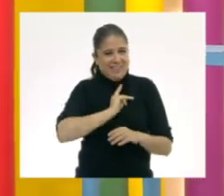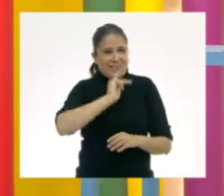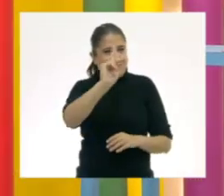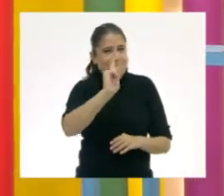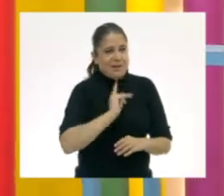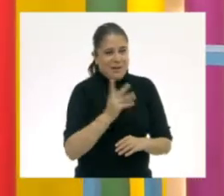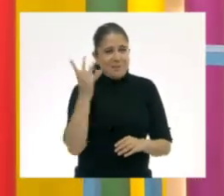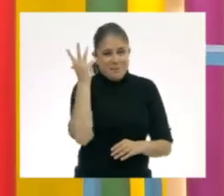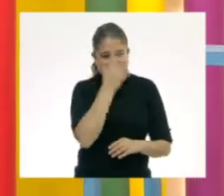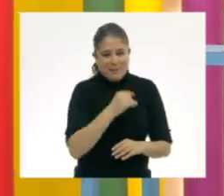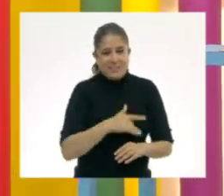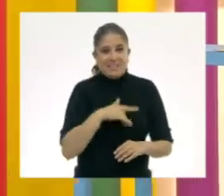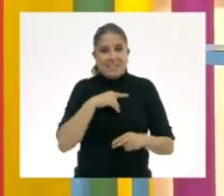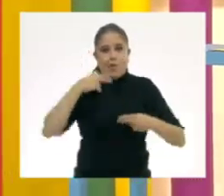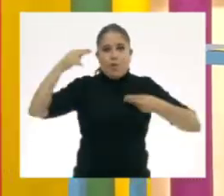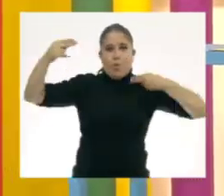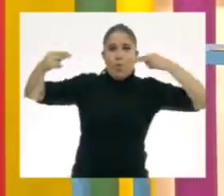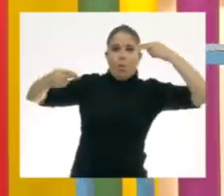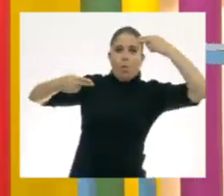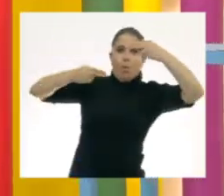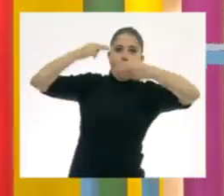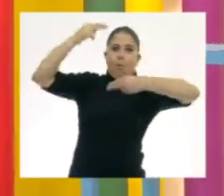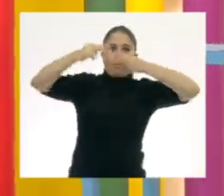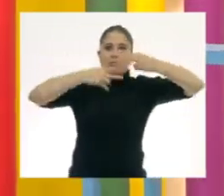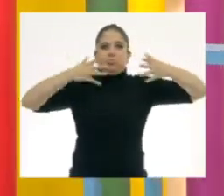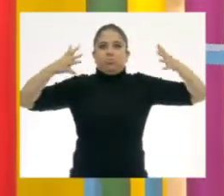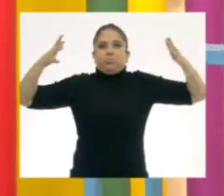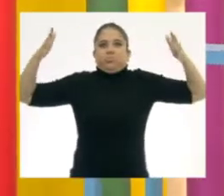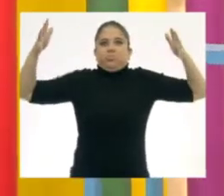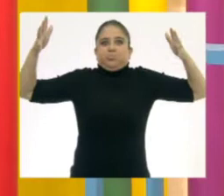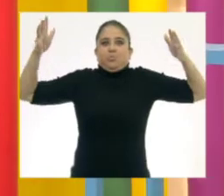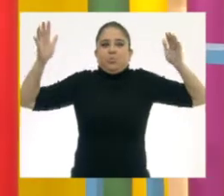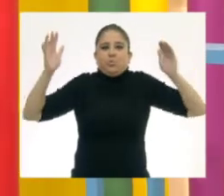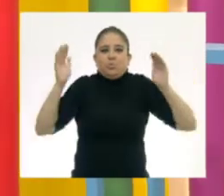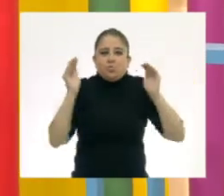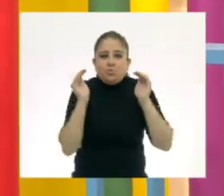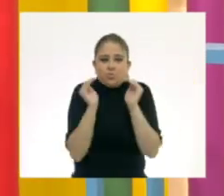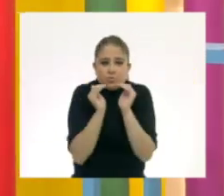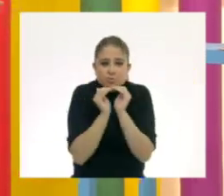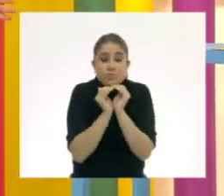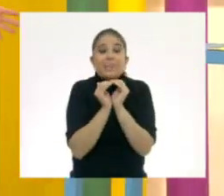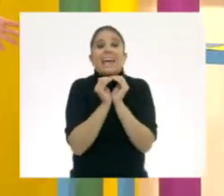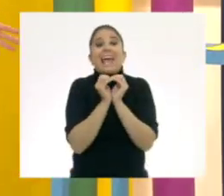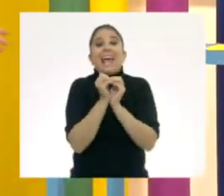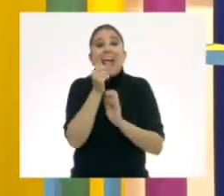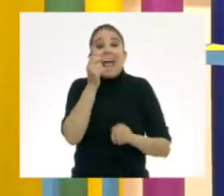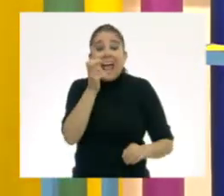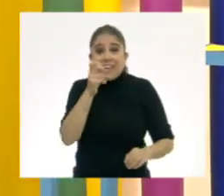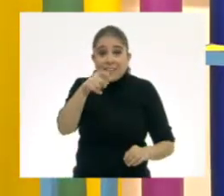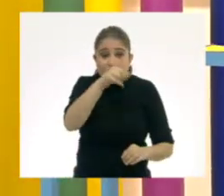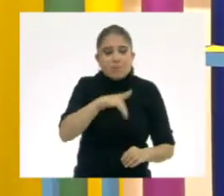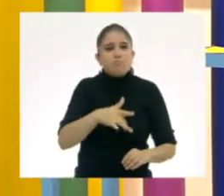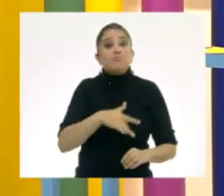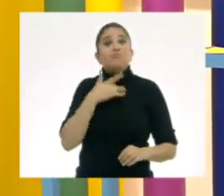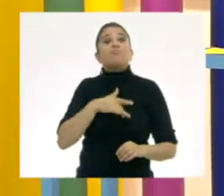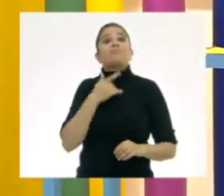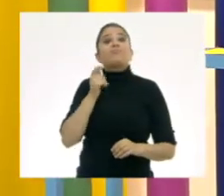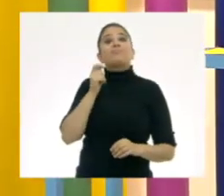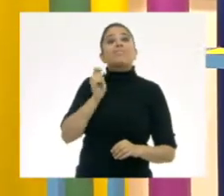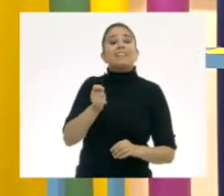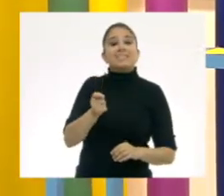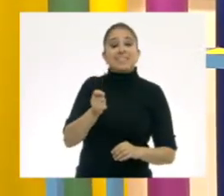casita, con esas nubes de ser grandes y ser pequeñas. Y con esto experimentamos este tipo